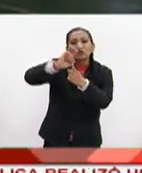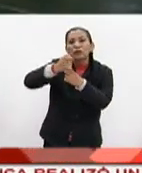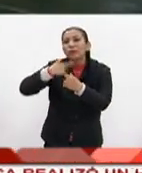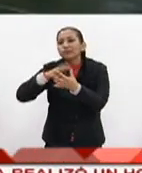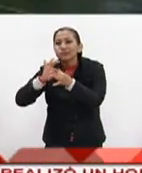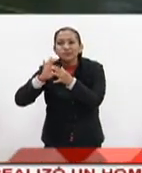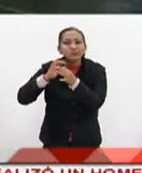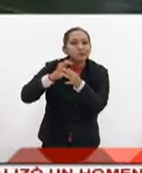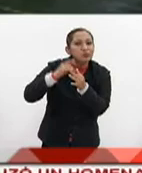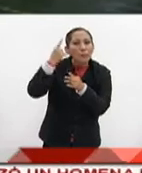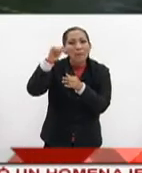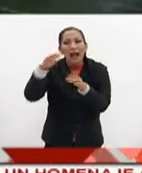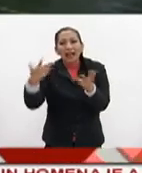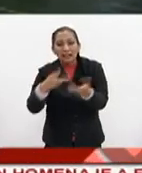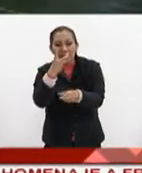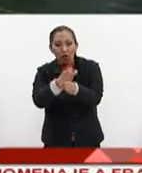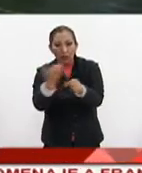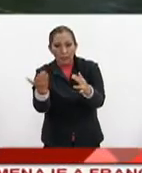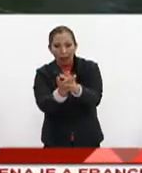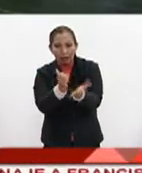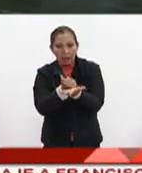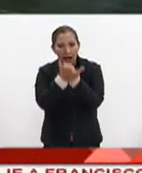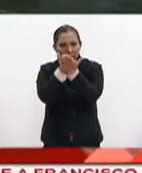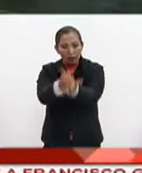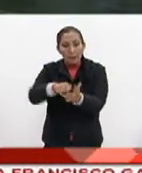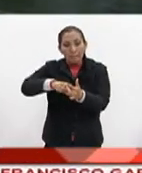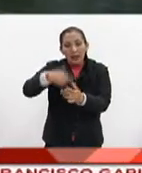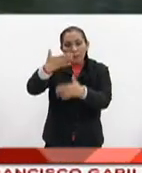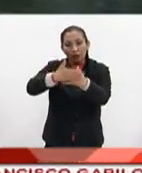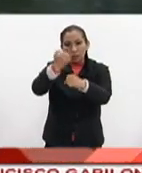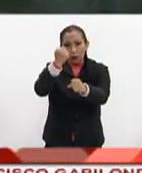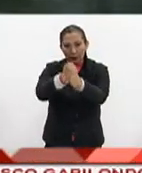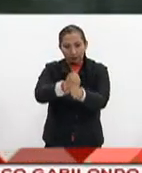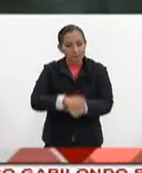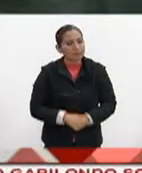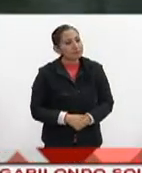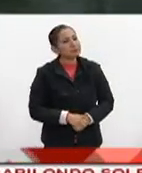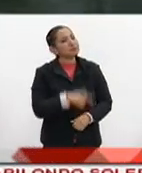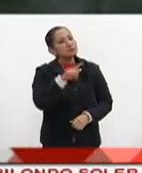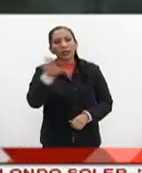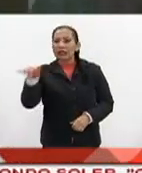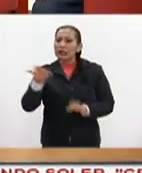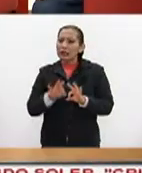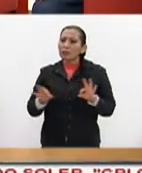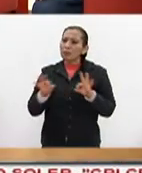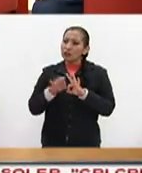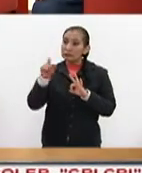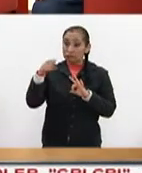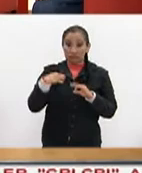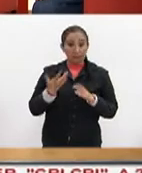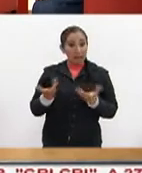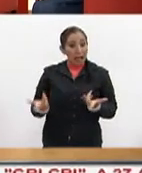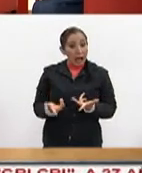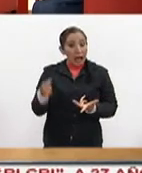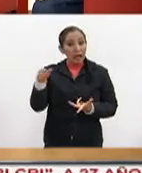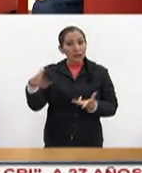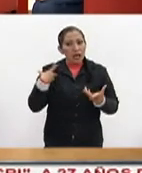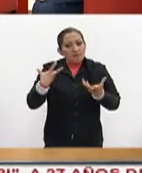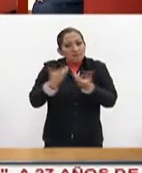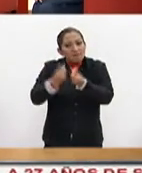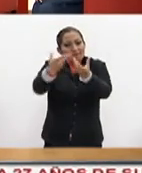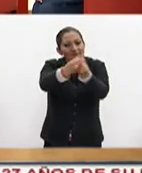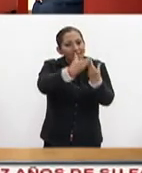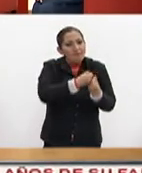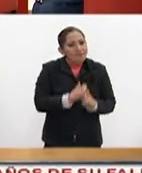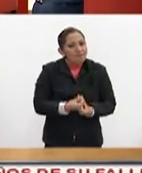situación, para crear una segunda etapa de apoyo a principios del próximo año. Correcto. Engelbert, pues importante este tipo de sumatorias